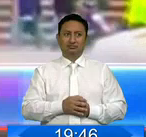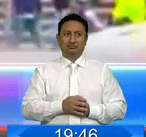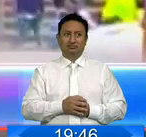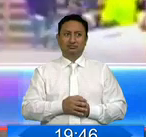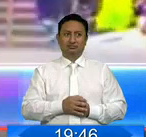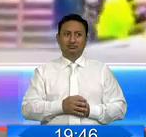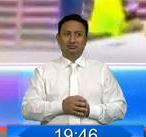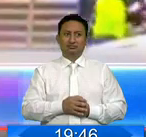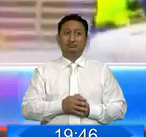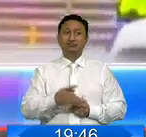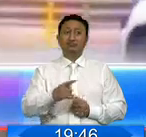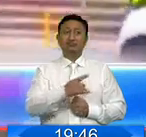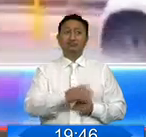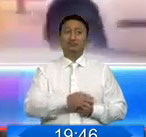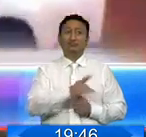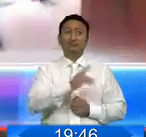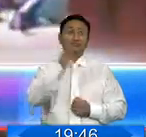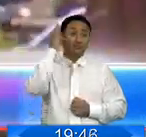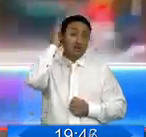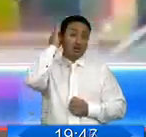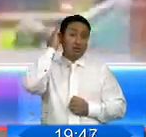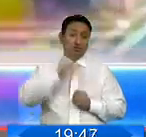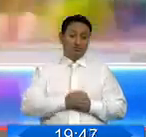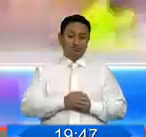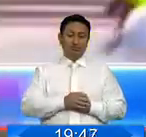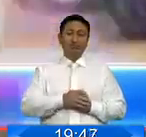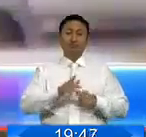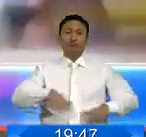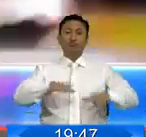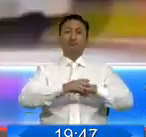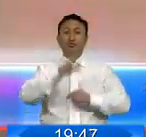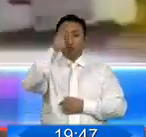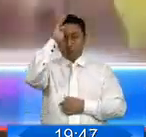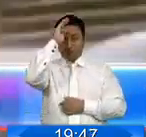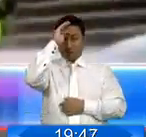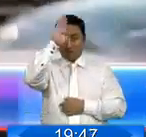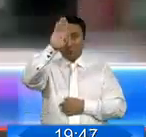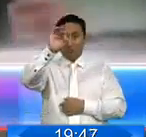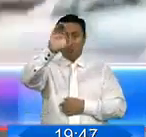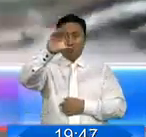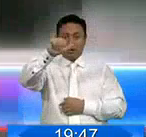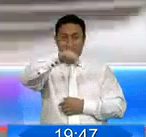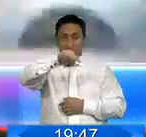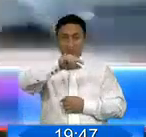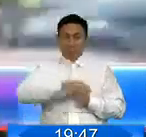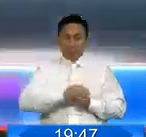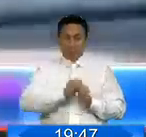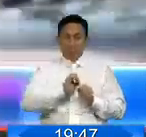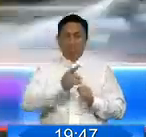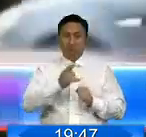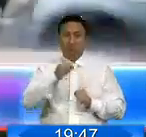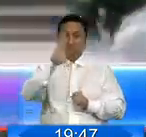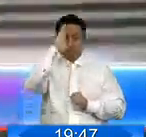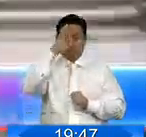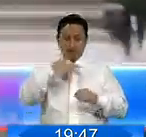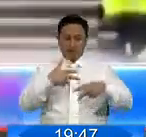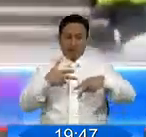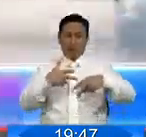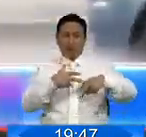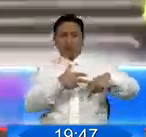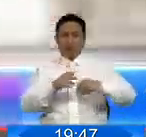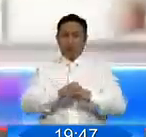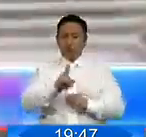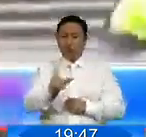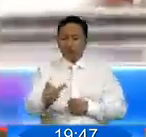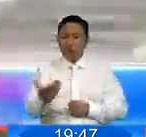Este es el momento en que una conductora que transitaba por el sector del Hospital Vaca Ortiz en el norte de Quito intenta evadir a la gente que solicitaba